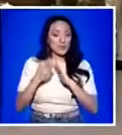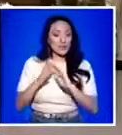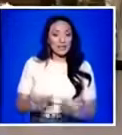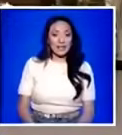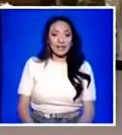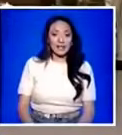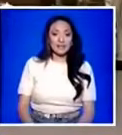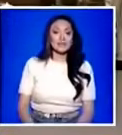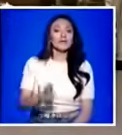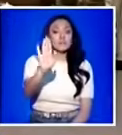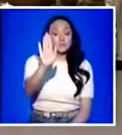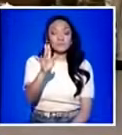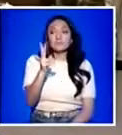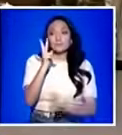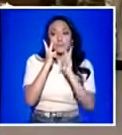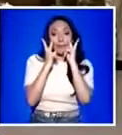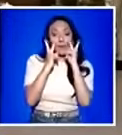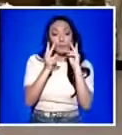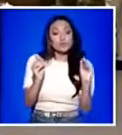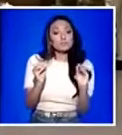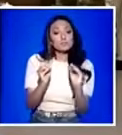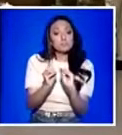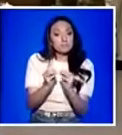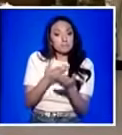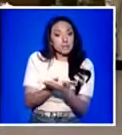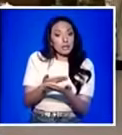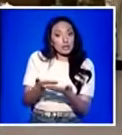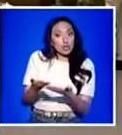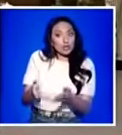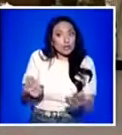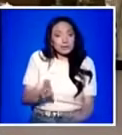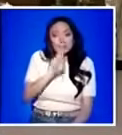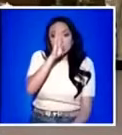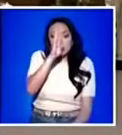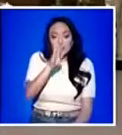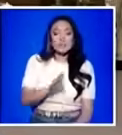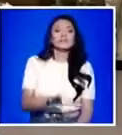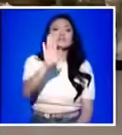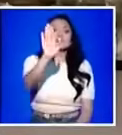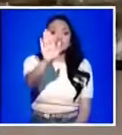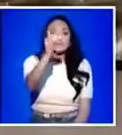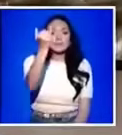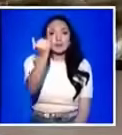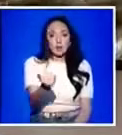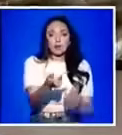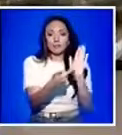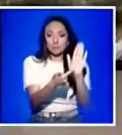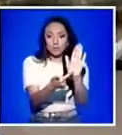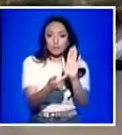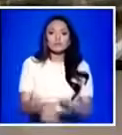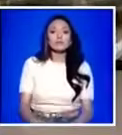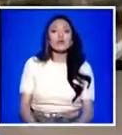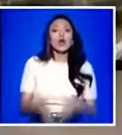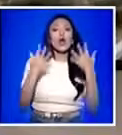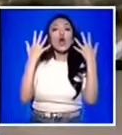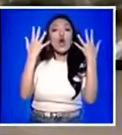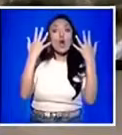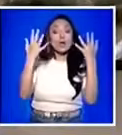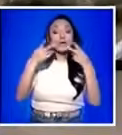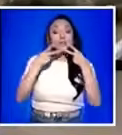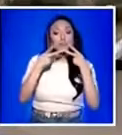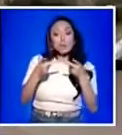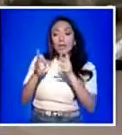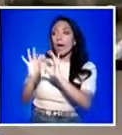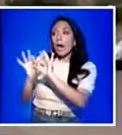Pero bueno, seguimos recorriendo la ciudad, estamos donde está la comunidad, y ahora le contamos que Obras Públicas repone las